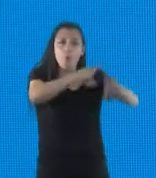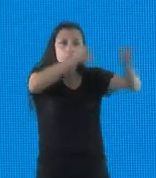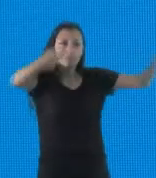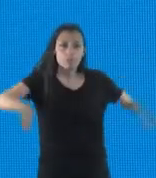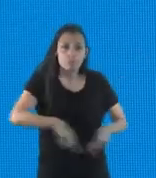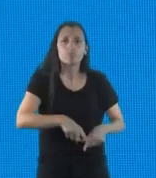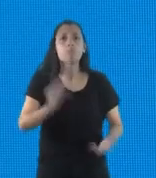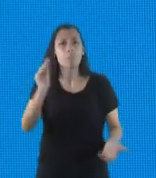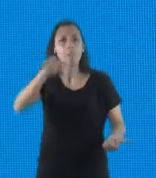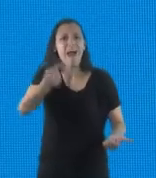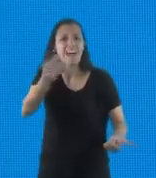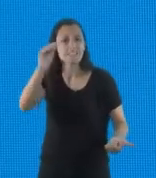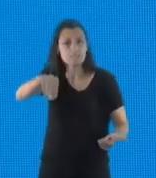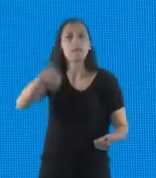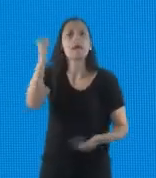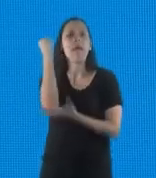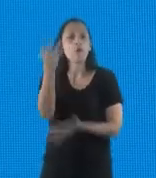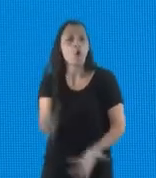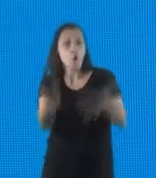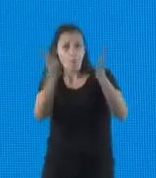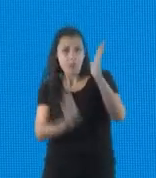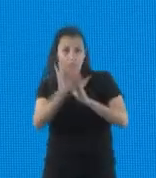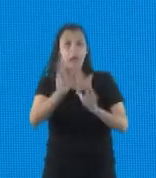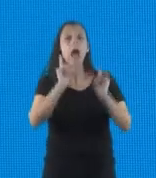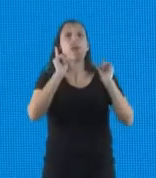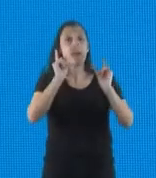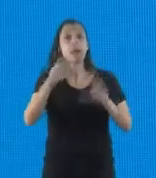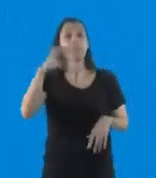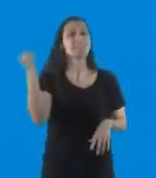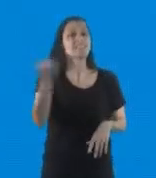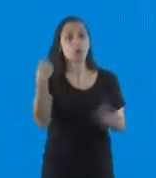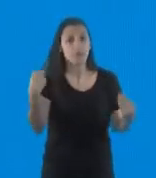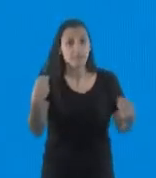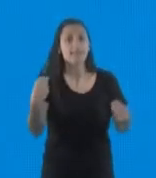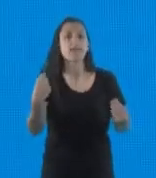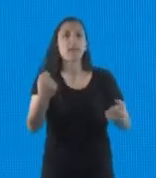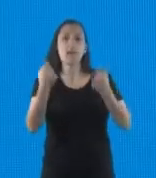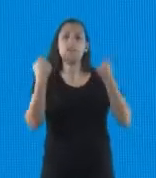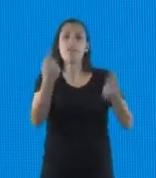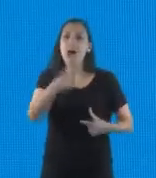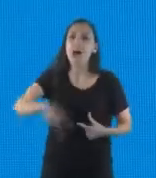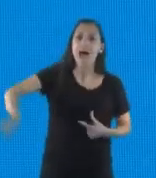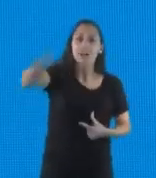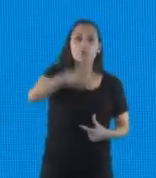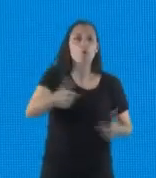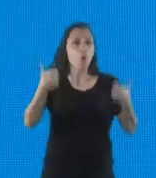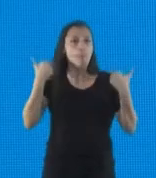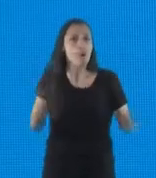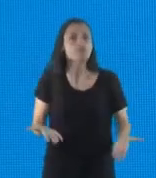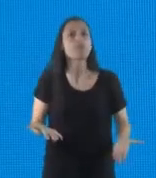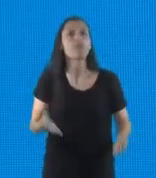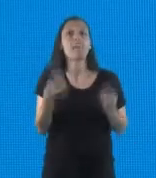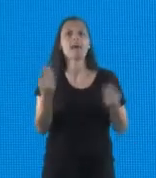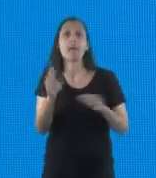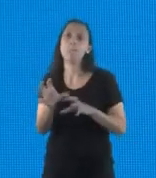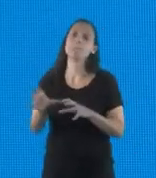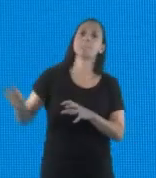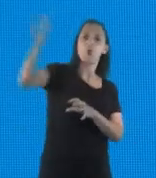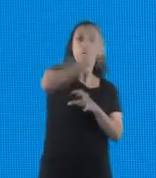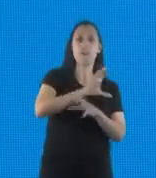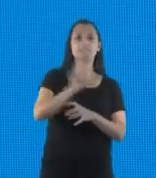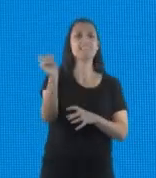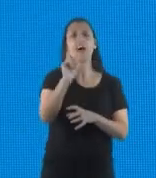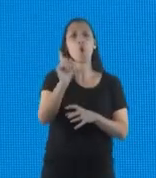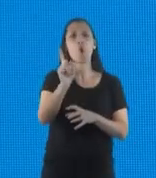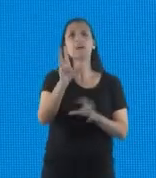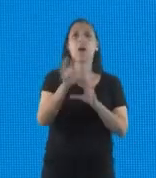agregado a nuestra economía y para darle, sobre todas las cosas, la posibilidad a nuestras provincias que no son del